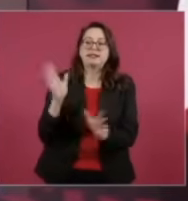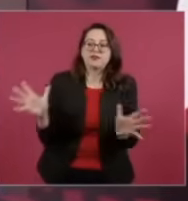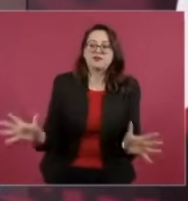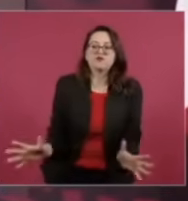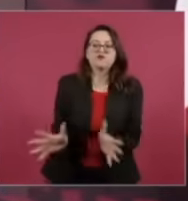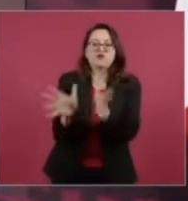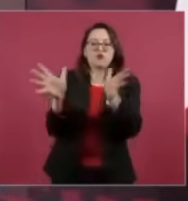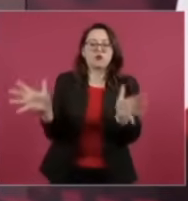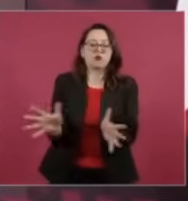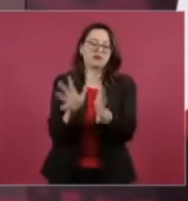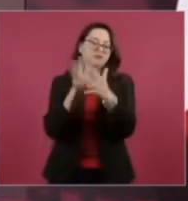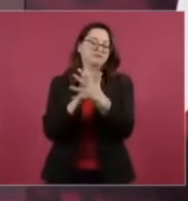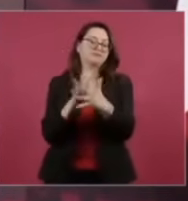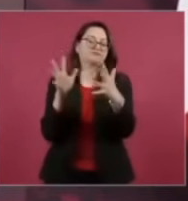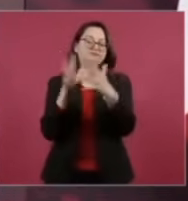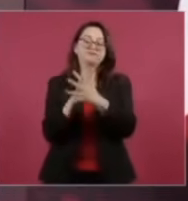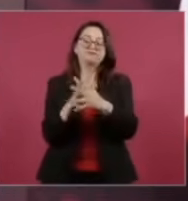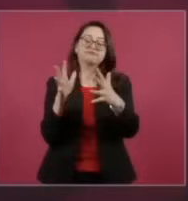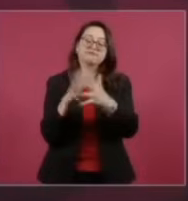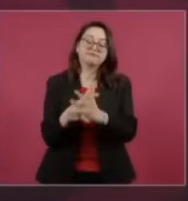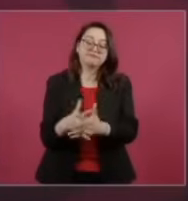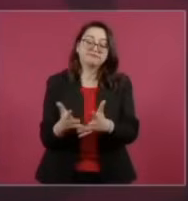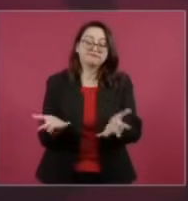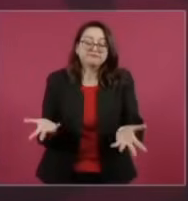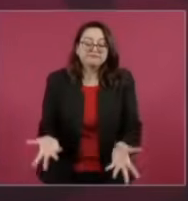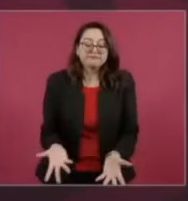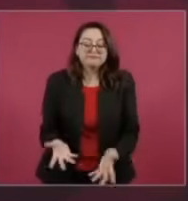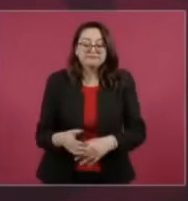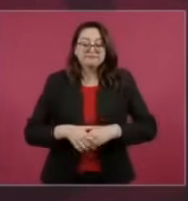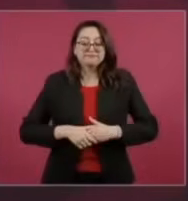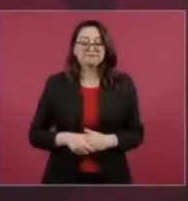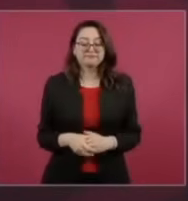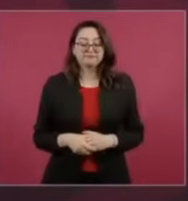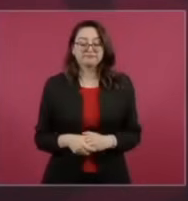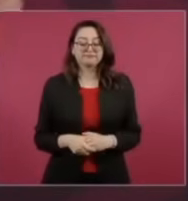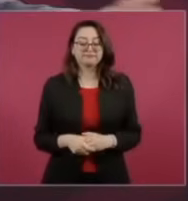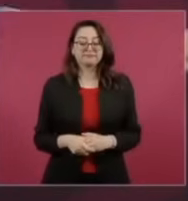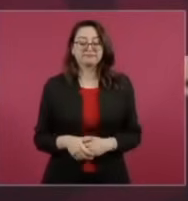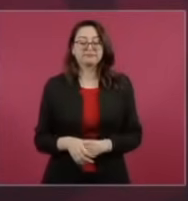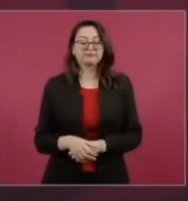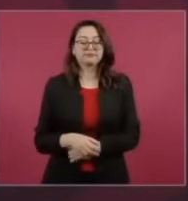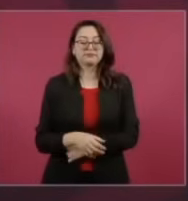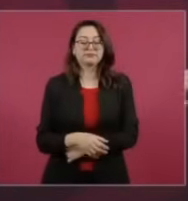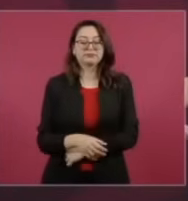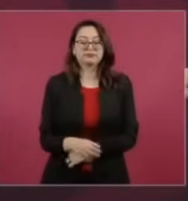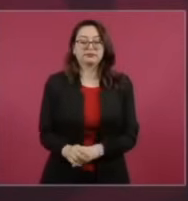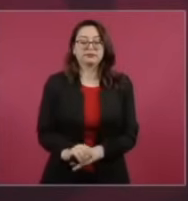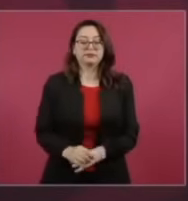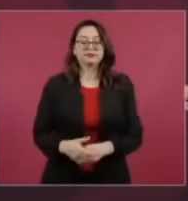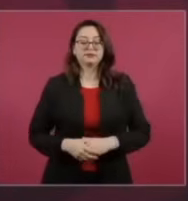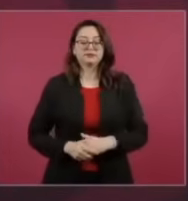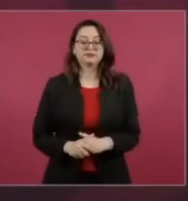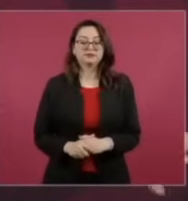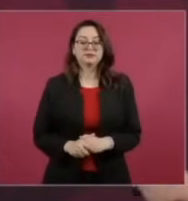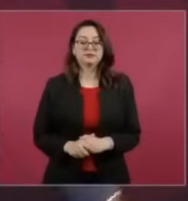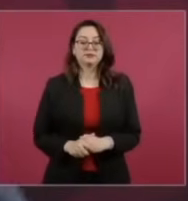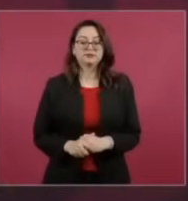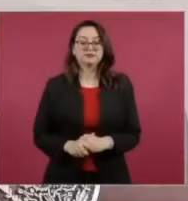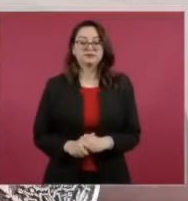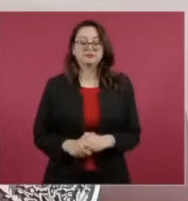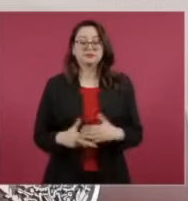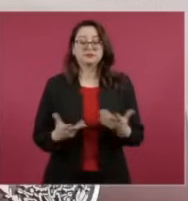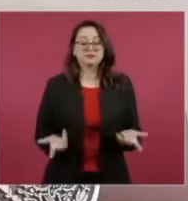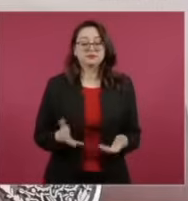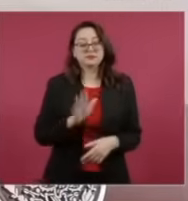Ucrania Israel de hecho ya lo aprobaron y no les importó